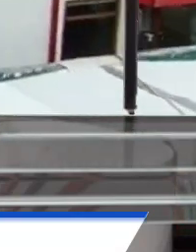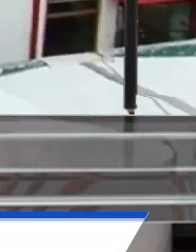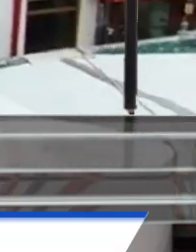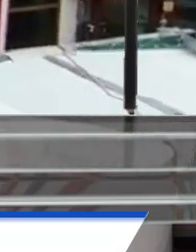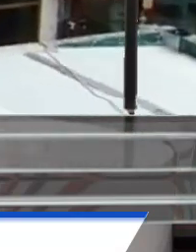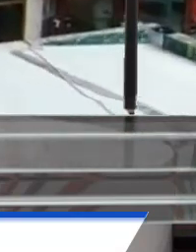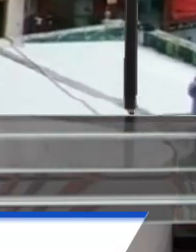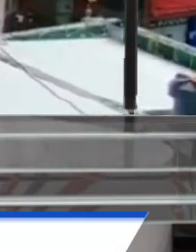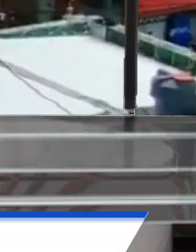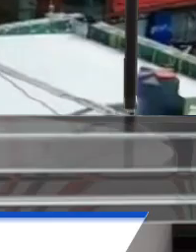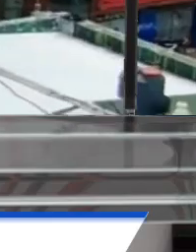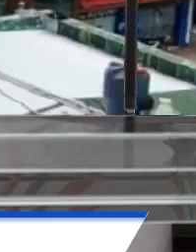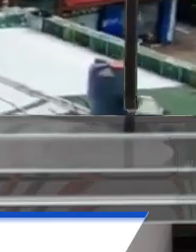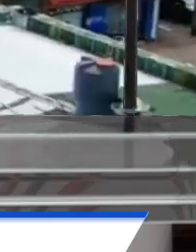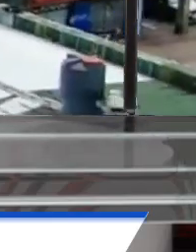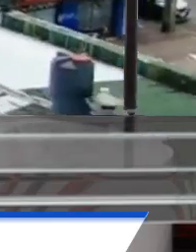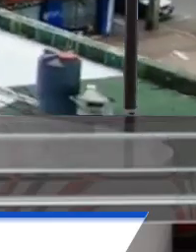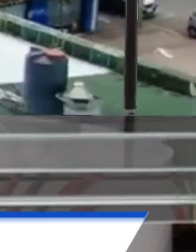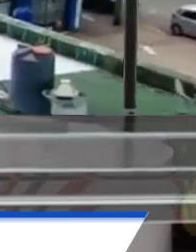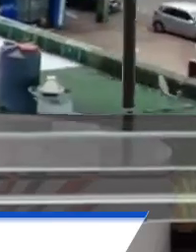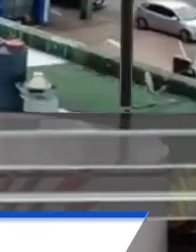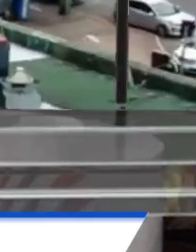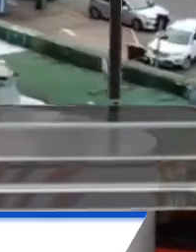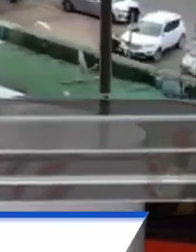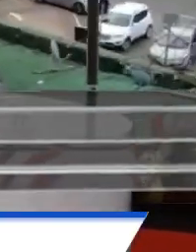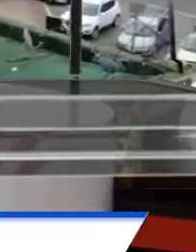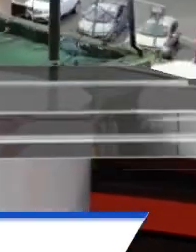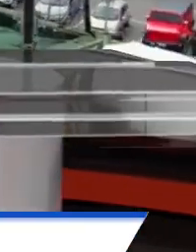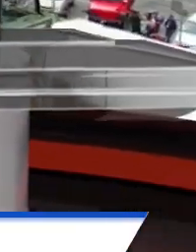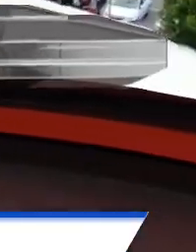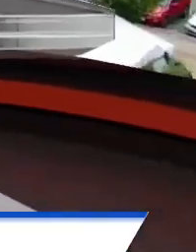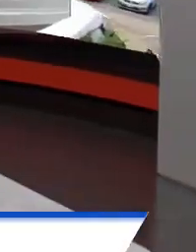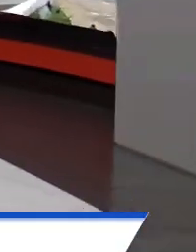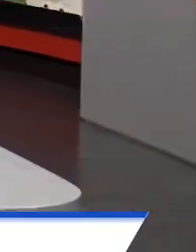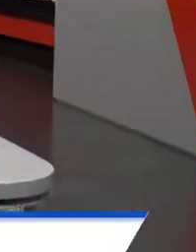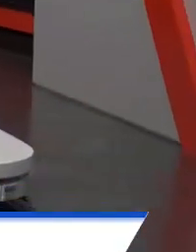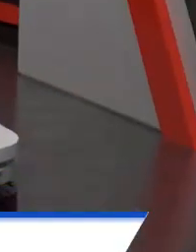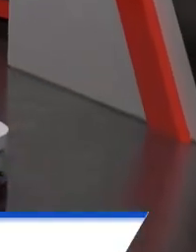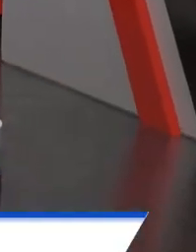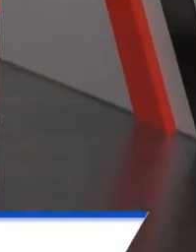www.flyrtv.cl. Gracias por la atención, que la sigan pasando bien y será hasta mañana.